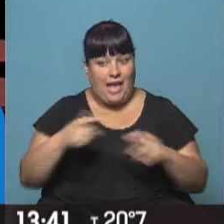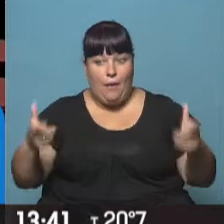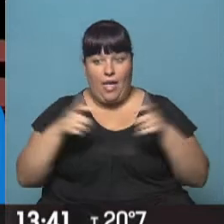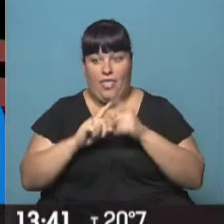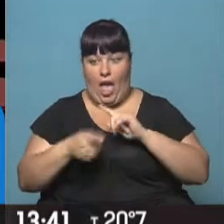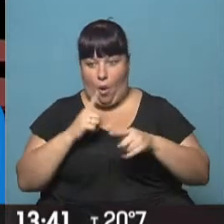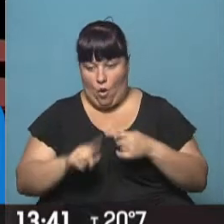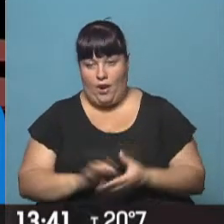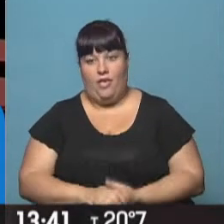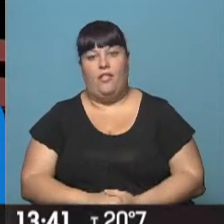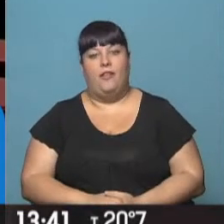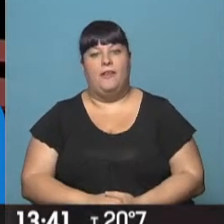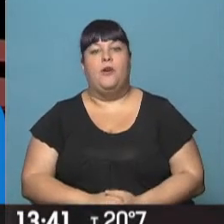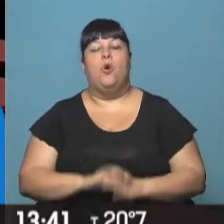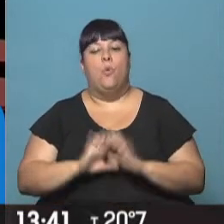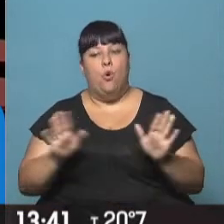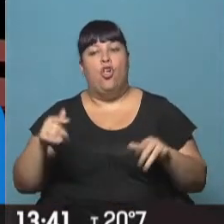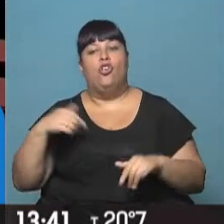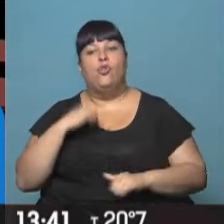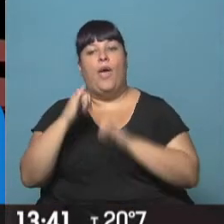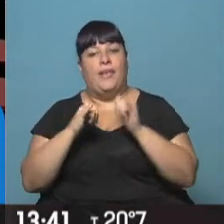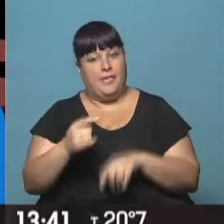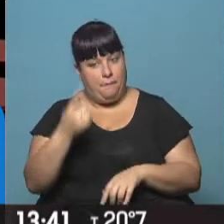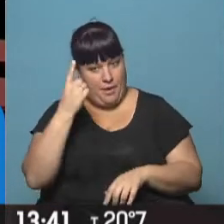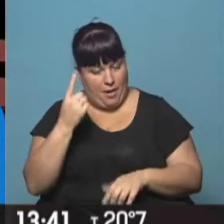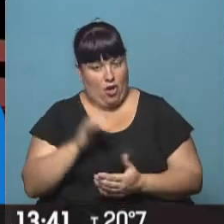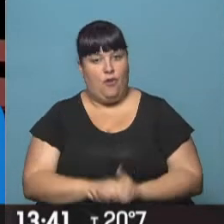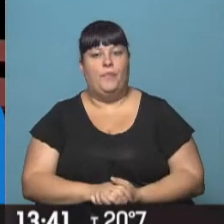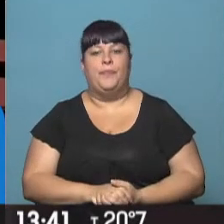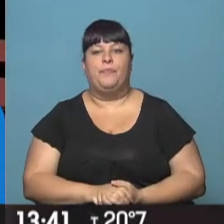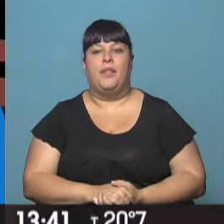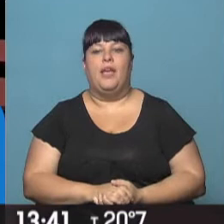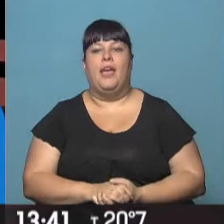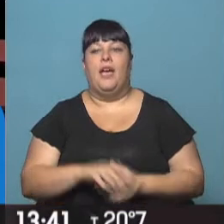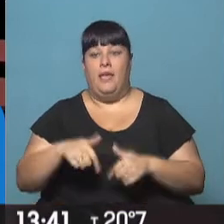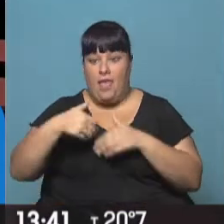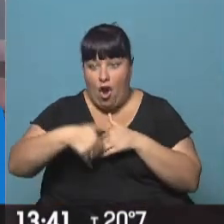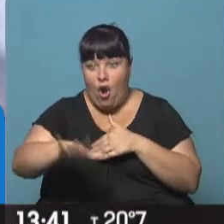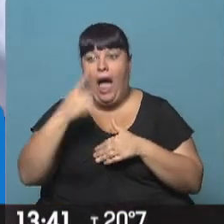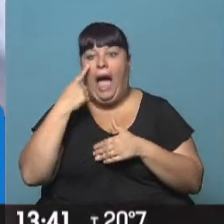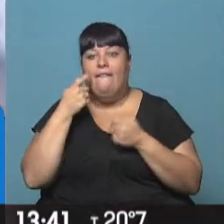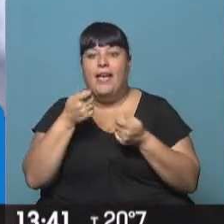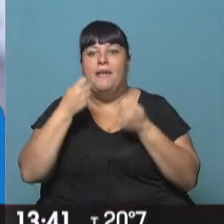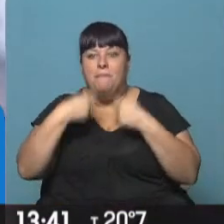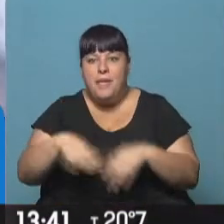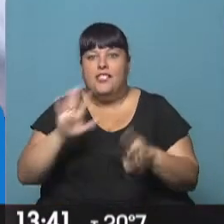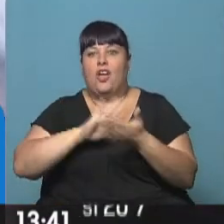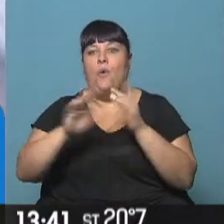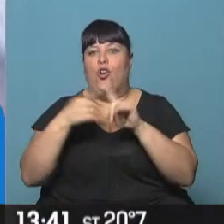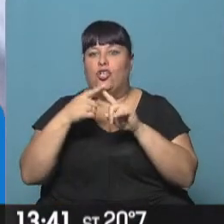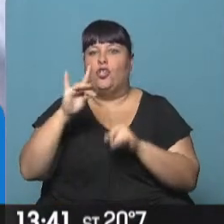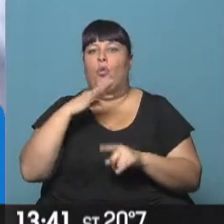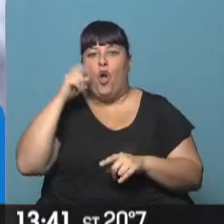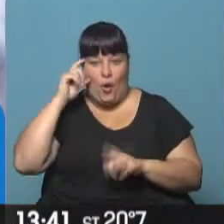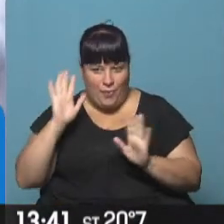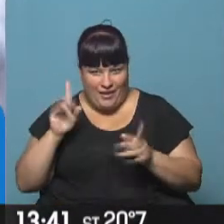acuerdo. Bueno, yo lo que quería decir primero, que a partir de hoy voy a tratar de comenzar una nueva relación con el ministro